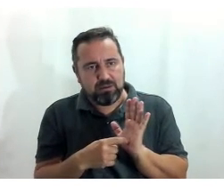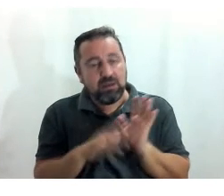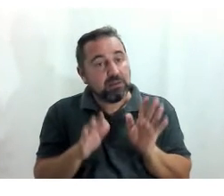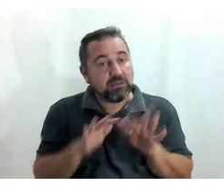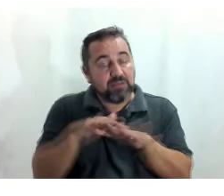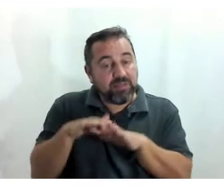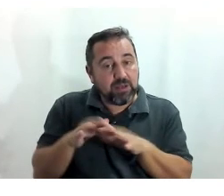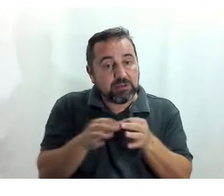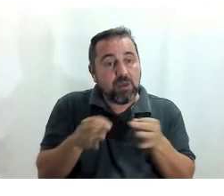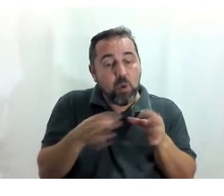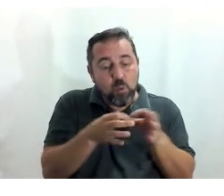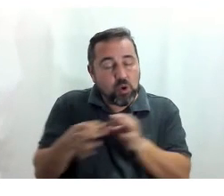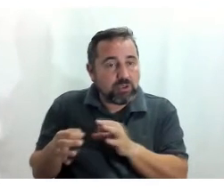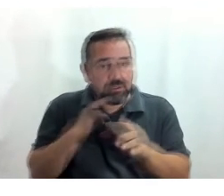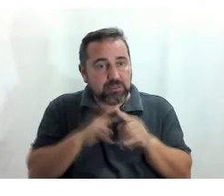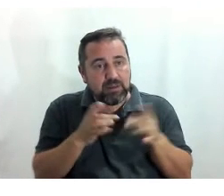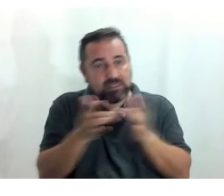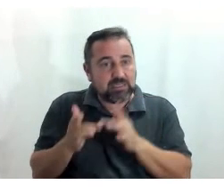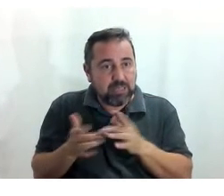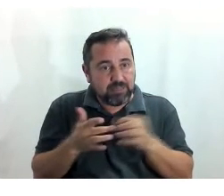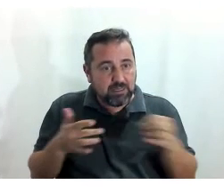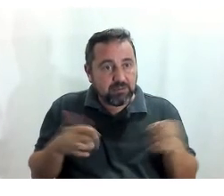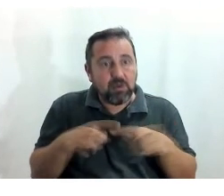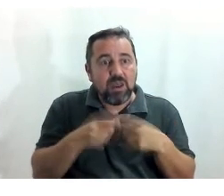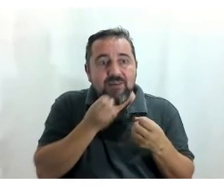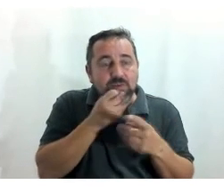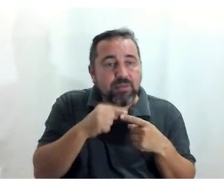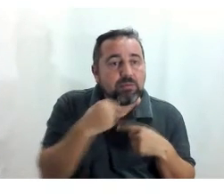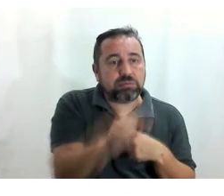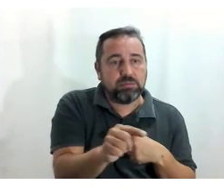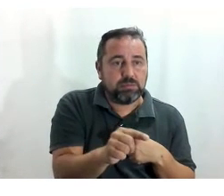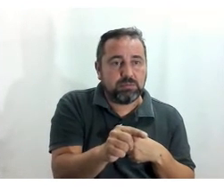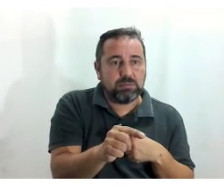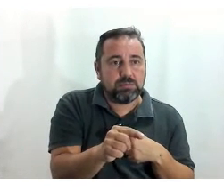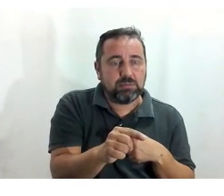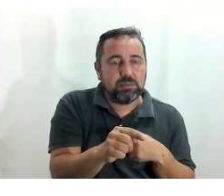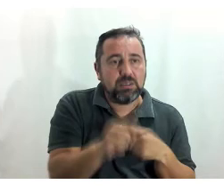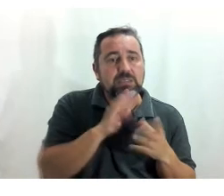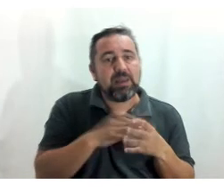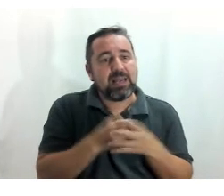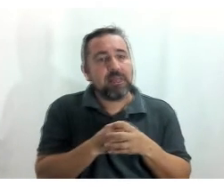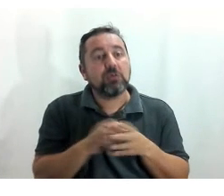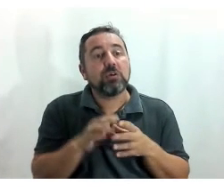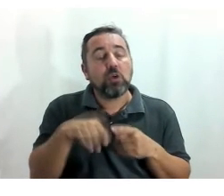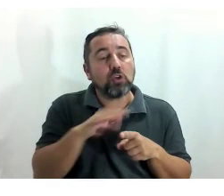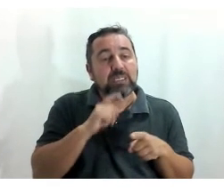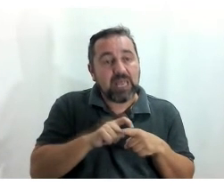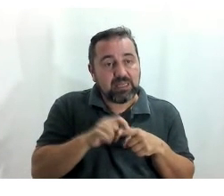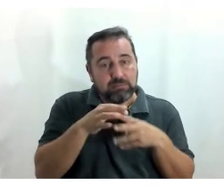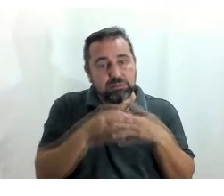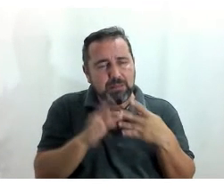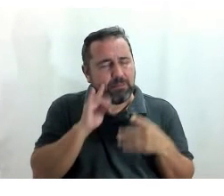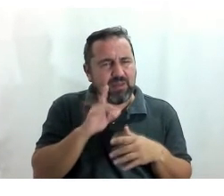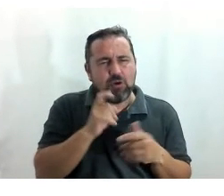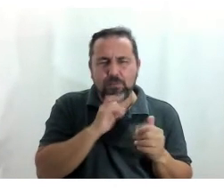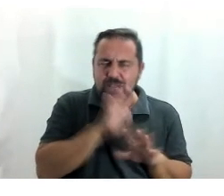establecer uniones sinápticas para poder transmitir luego la información a través del ganglio. Todas estas características, a pesar de parecer complejas y